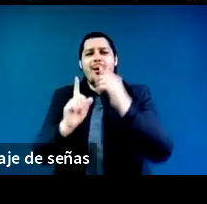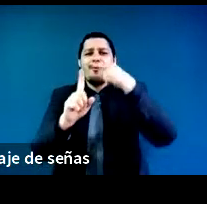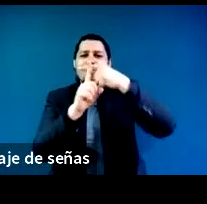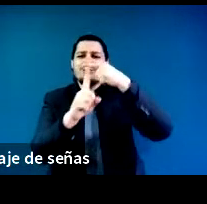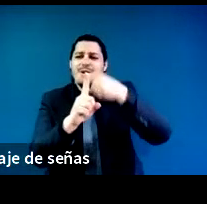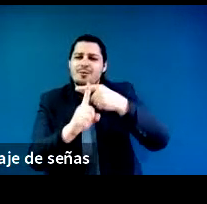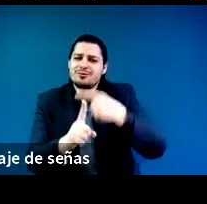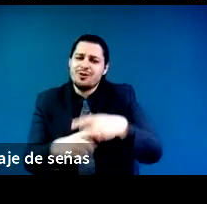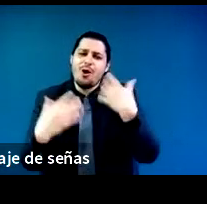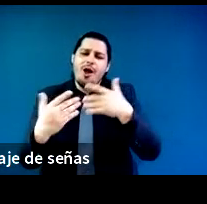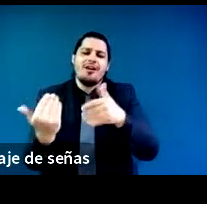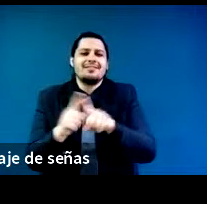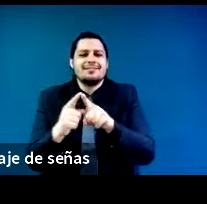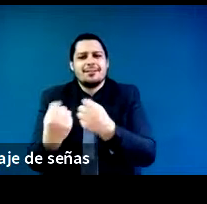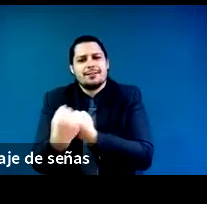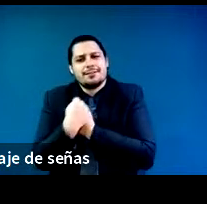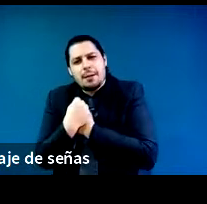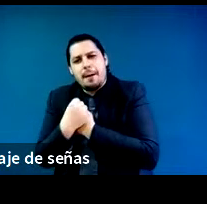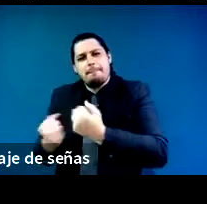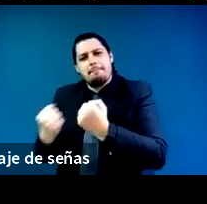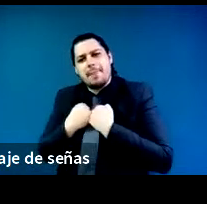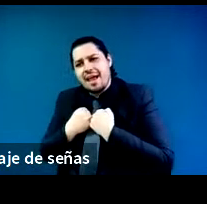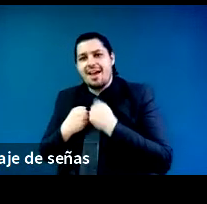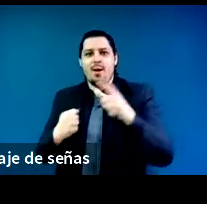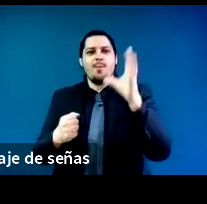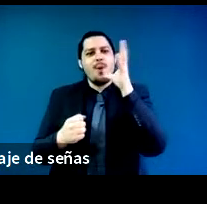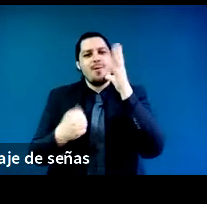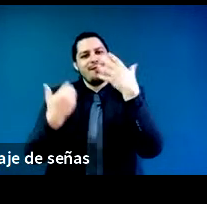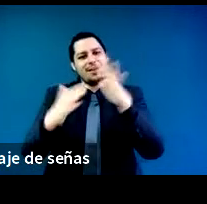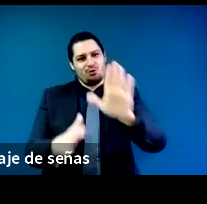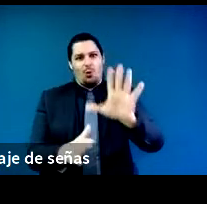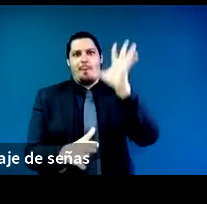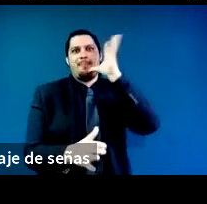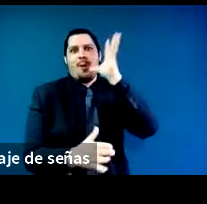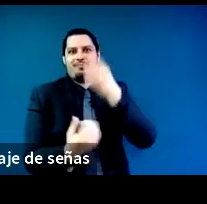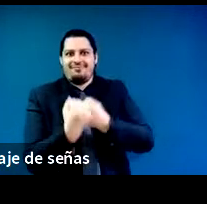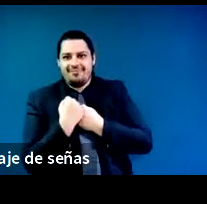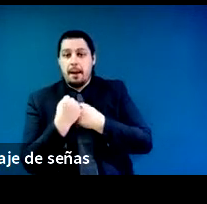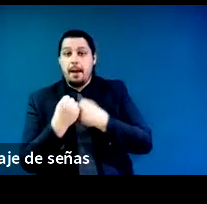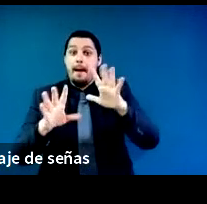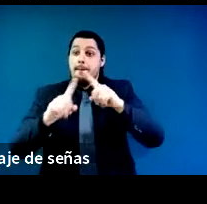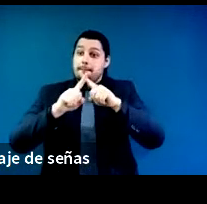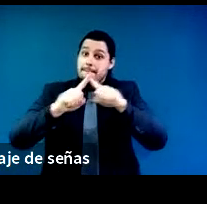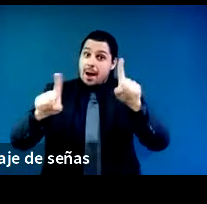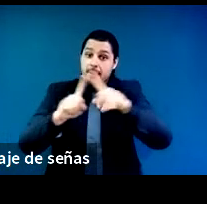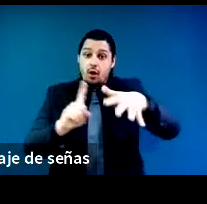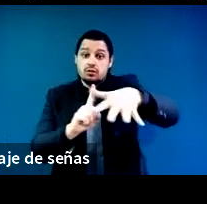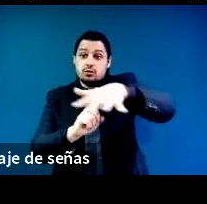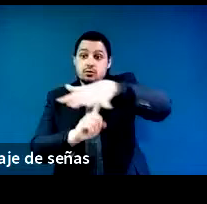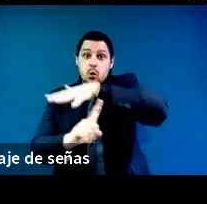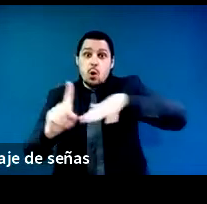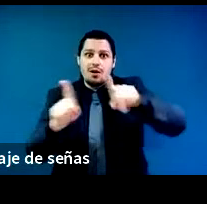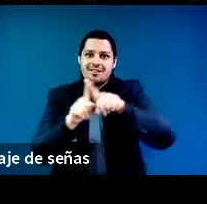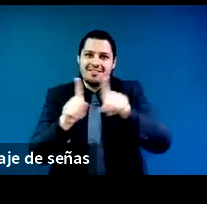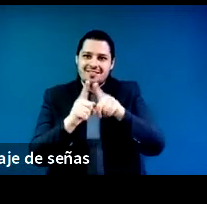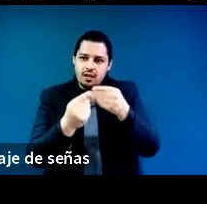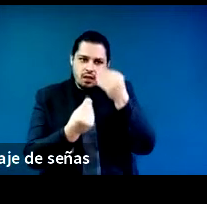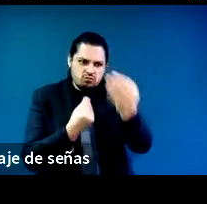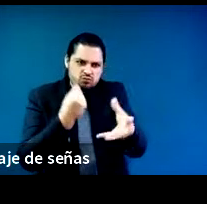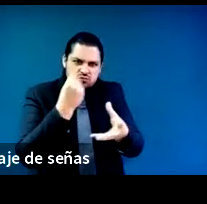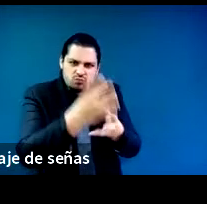mucho, pero al mismo tiempo no se le da las condiciones a las mujeres para que puedan llevar adelante una maternidad sin